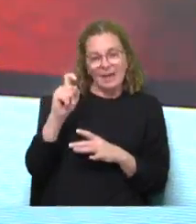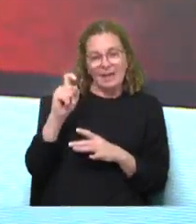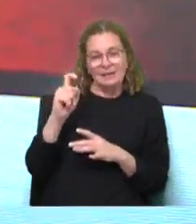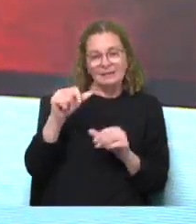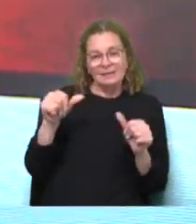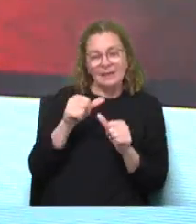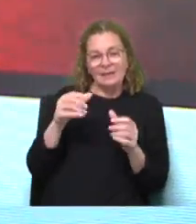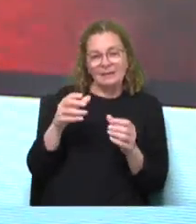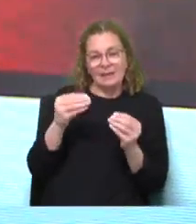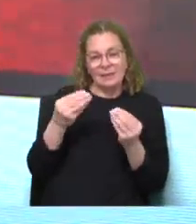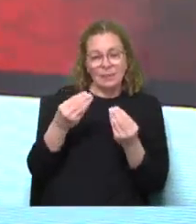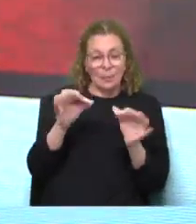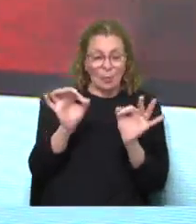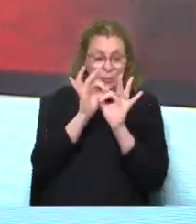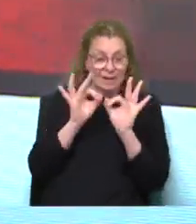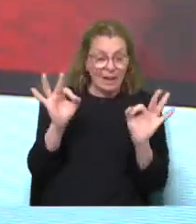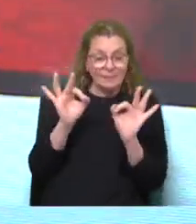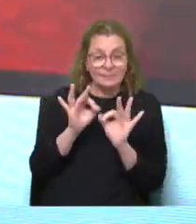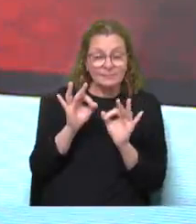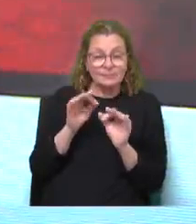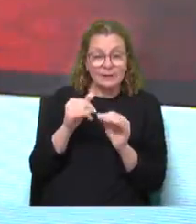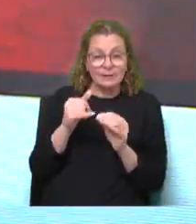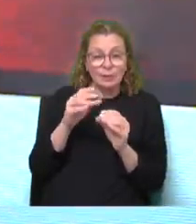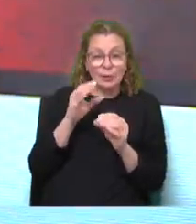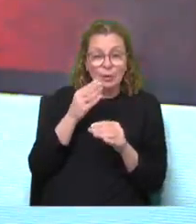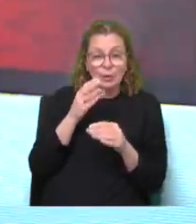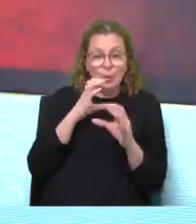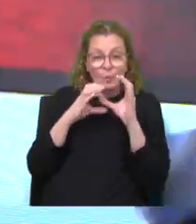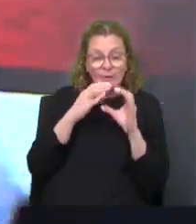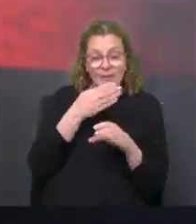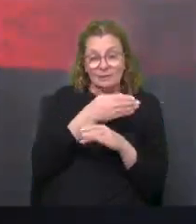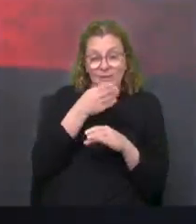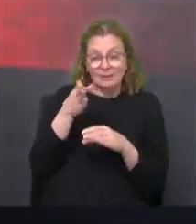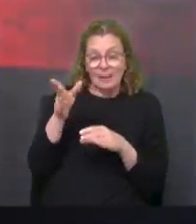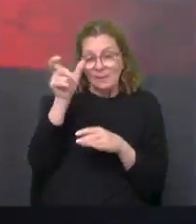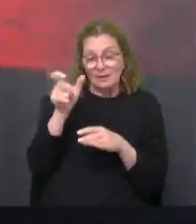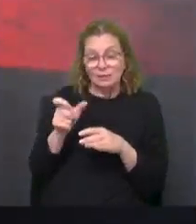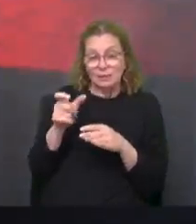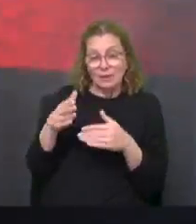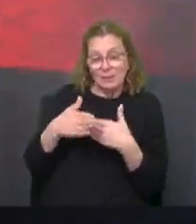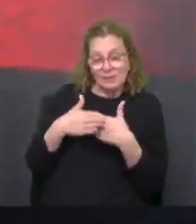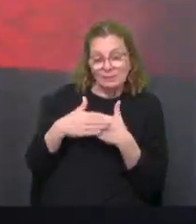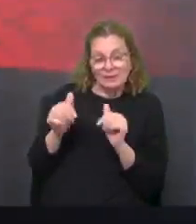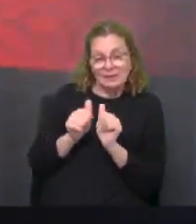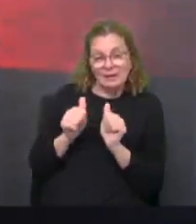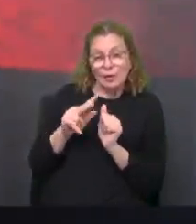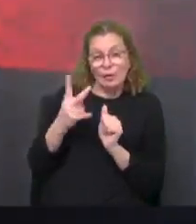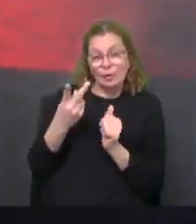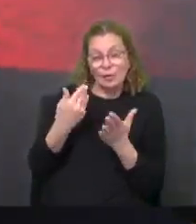un puñado de canciones y bueno, ahí me comuniqué con cada uno de estas personas que están aquí a mi lado y los otros dos que no